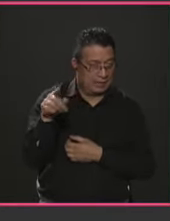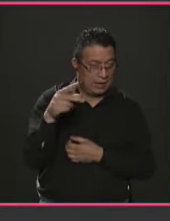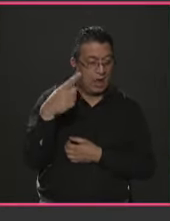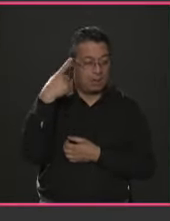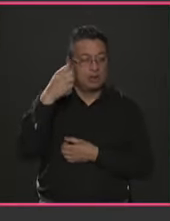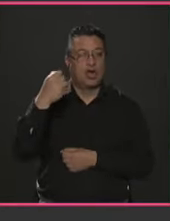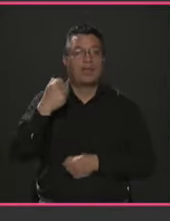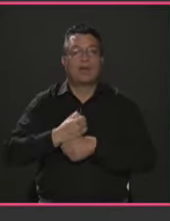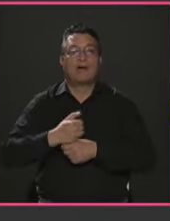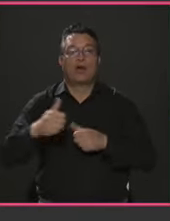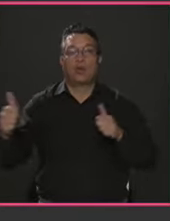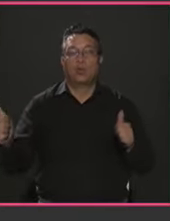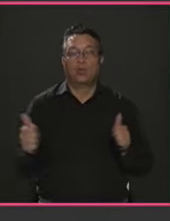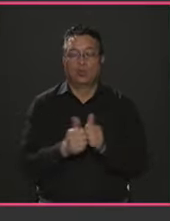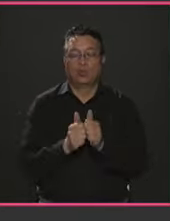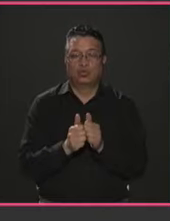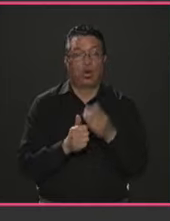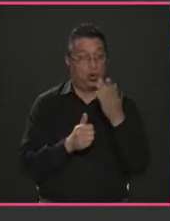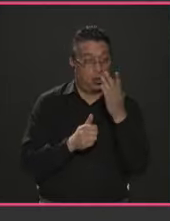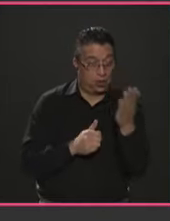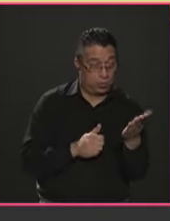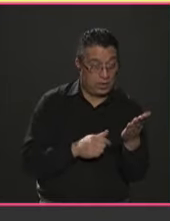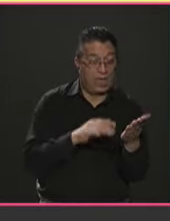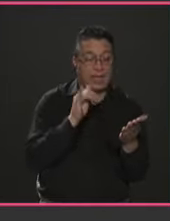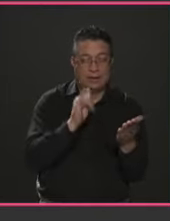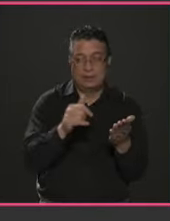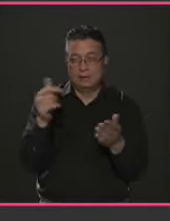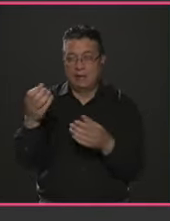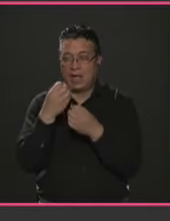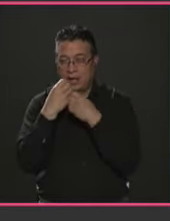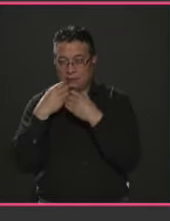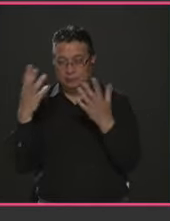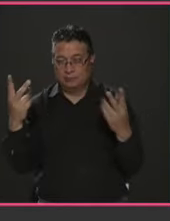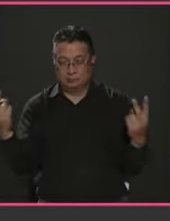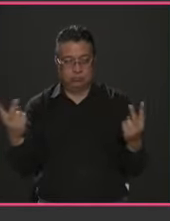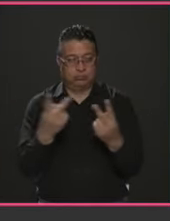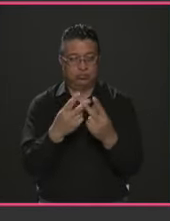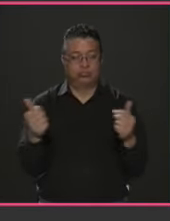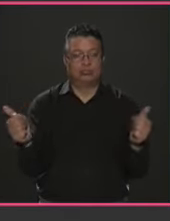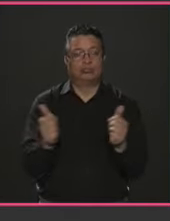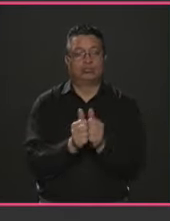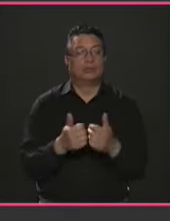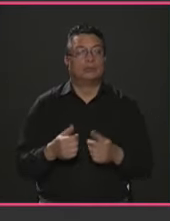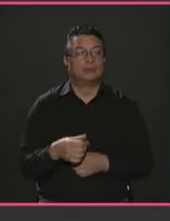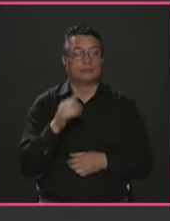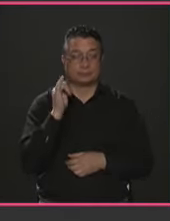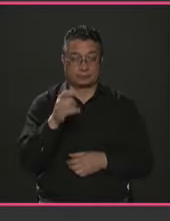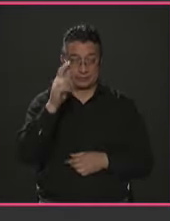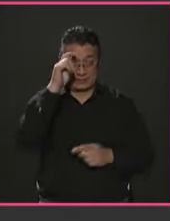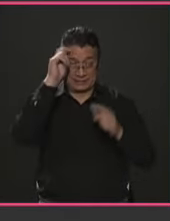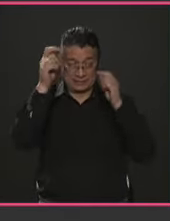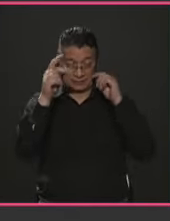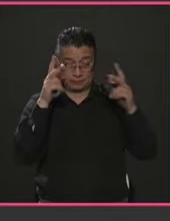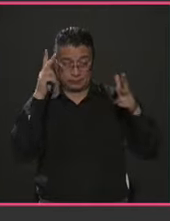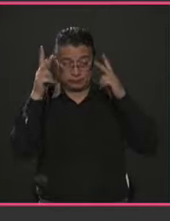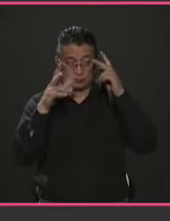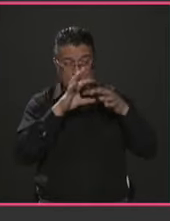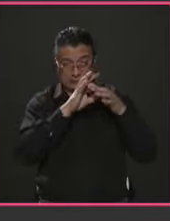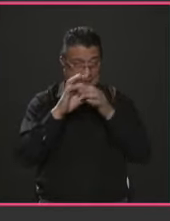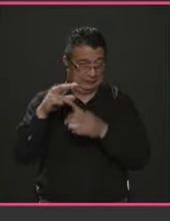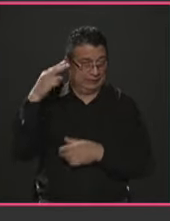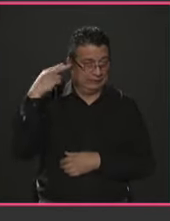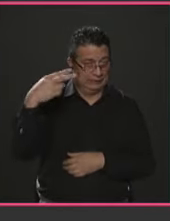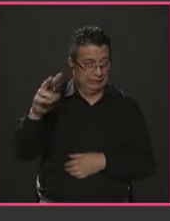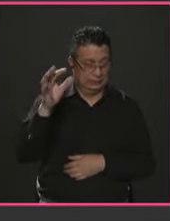un trabajo conjunto entre ustedes y la artista en este caso para hacer toda esta Apuesta La idea original el show la historia es de